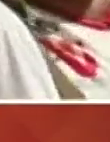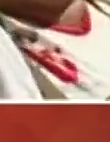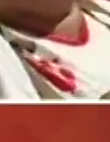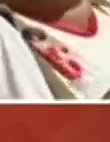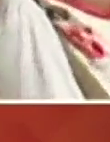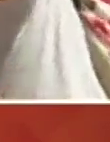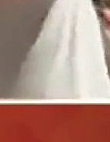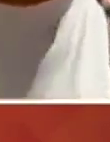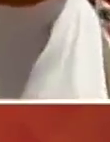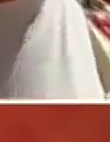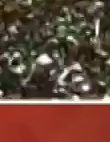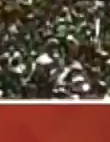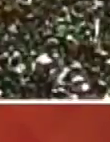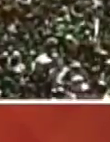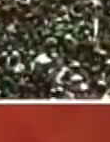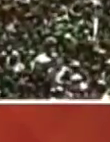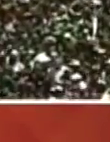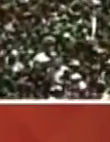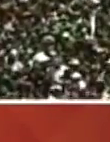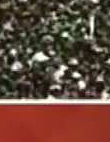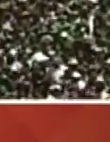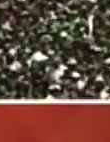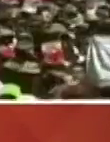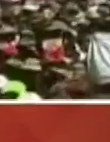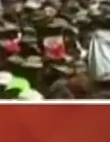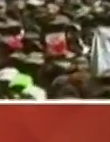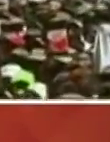¿Cuántos grupos tiene más o menos por promedio? ¿Dos, tres?